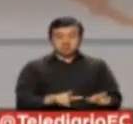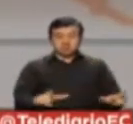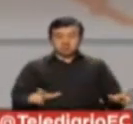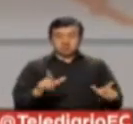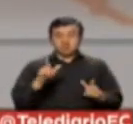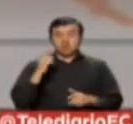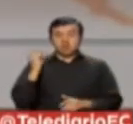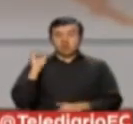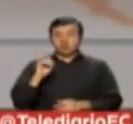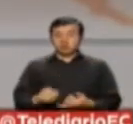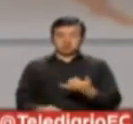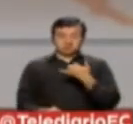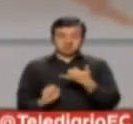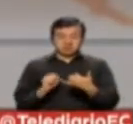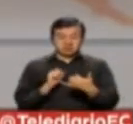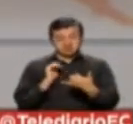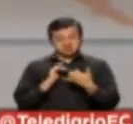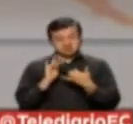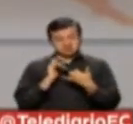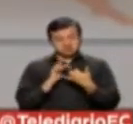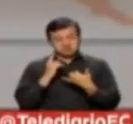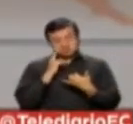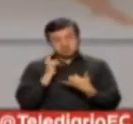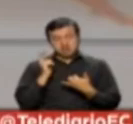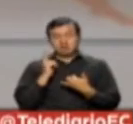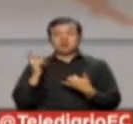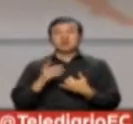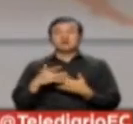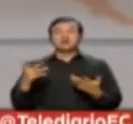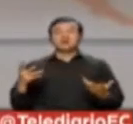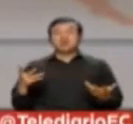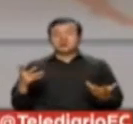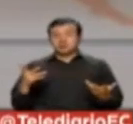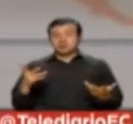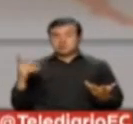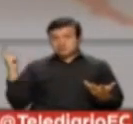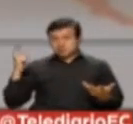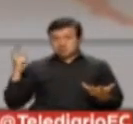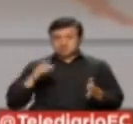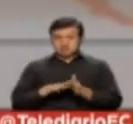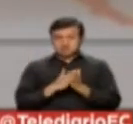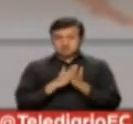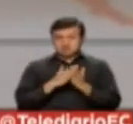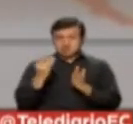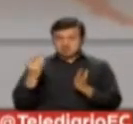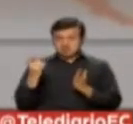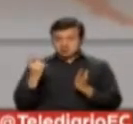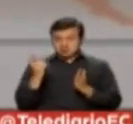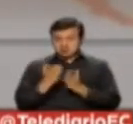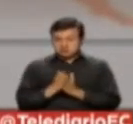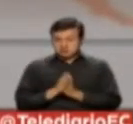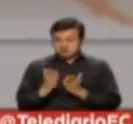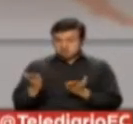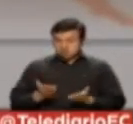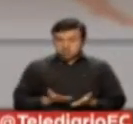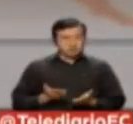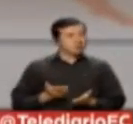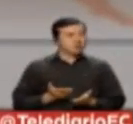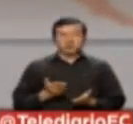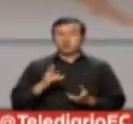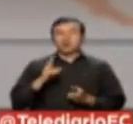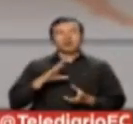propio celular pueden ser utilizados y no es necesario tener el texto físico es un tema claro de